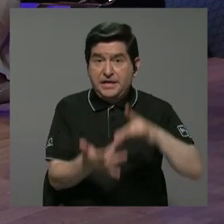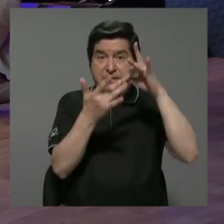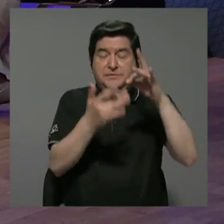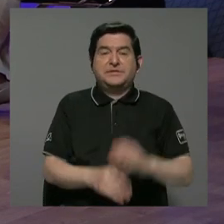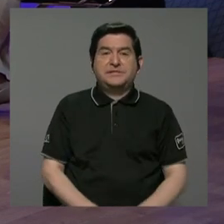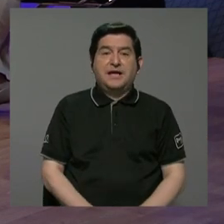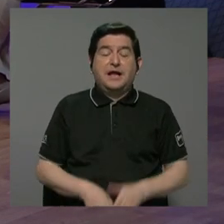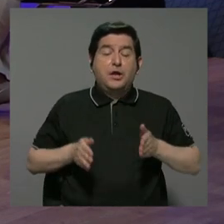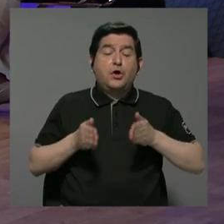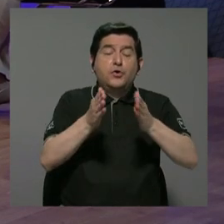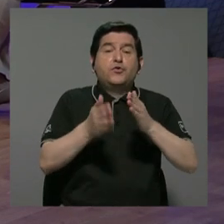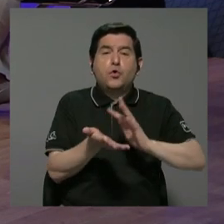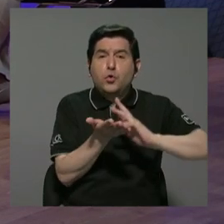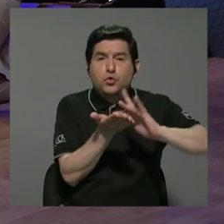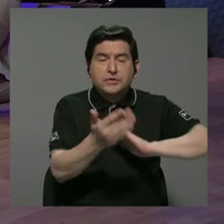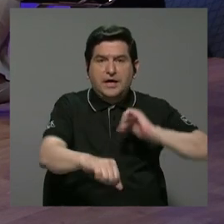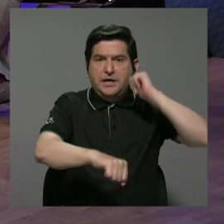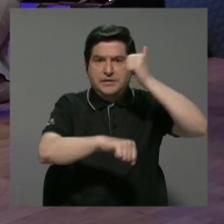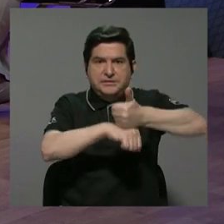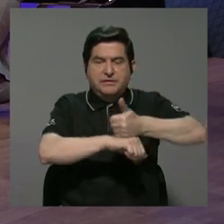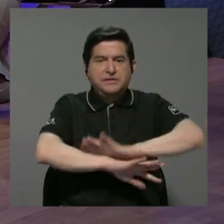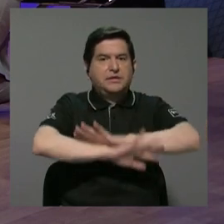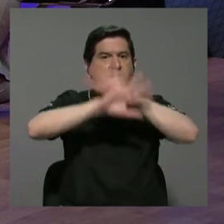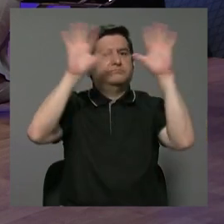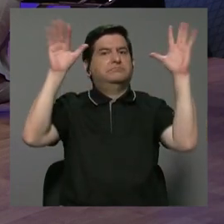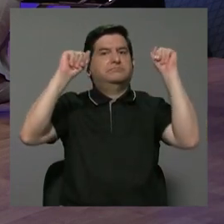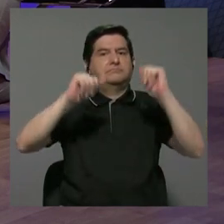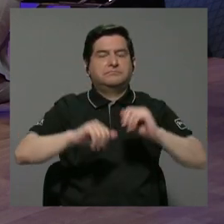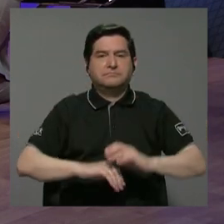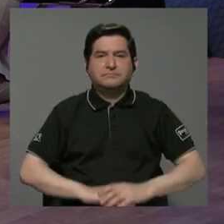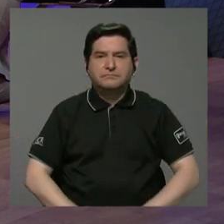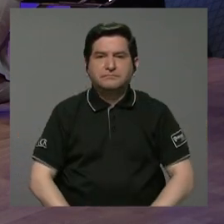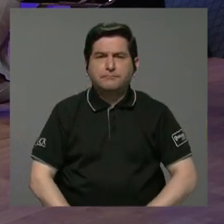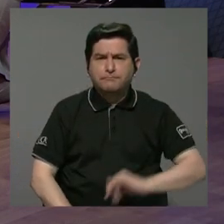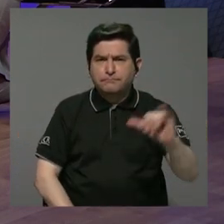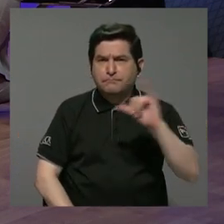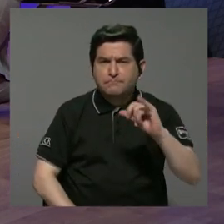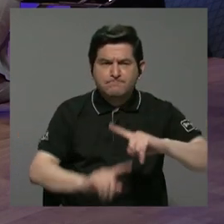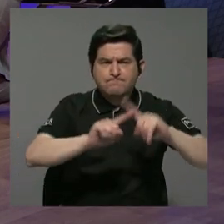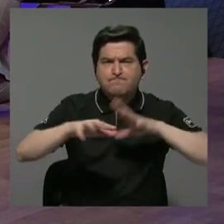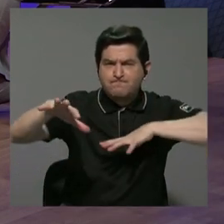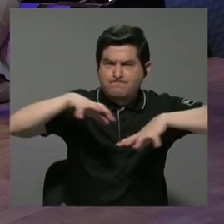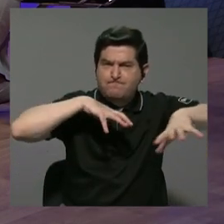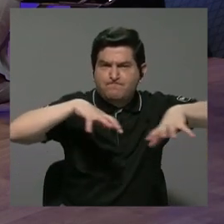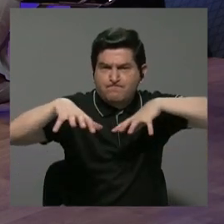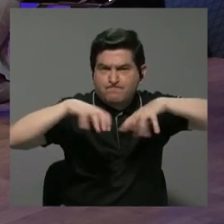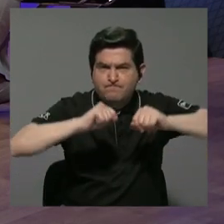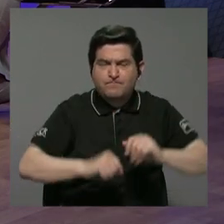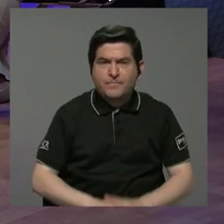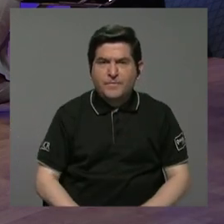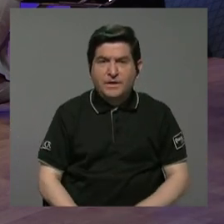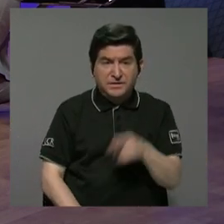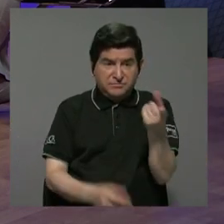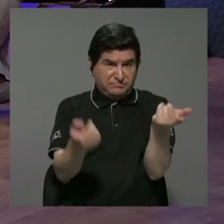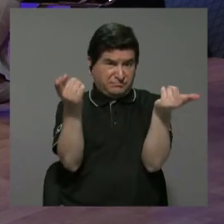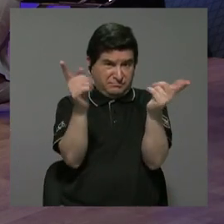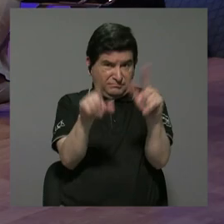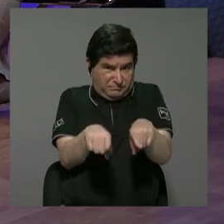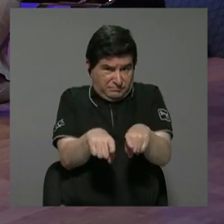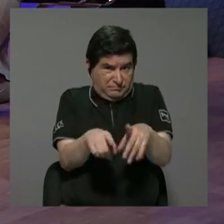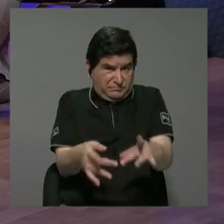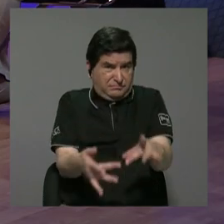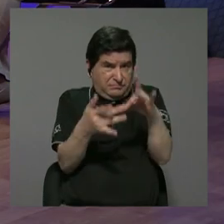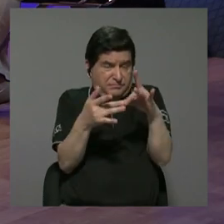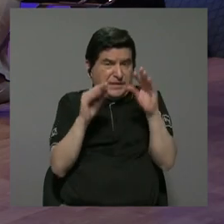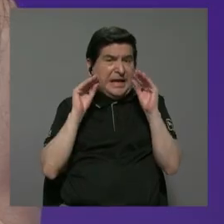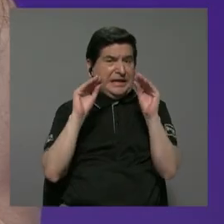del arroz, que quedó planteado de manera muy evidente, y también en otras acciones que, sobre todo